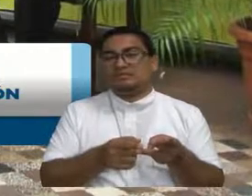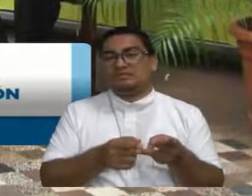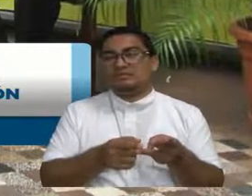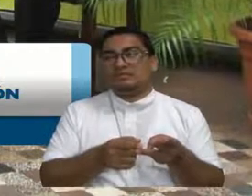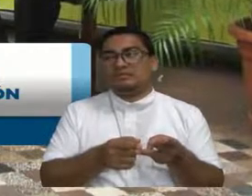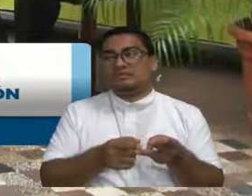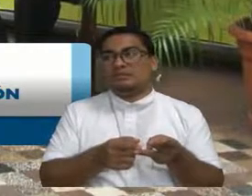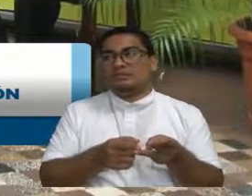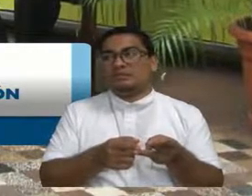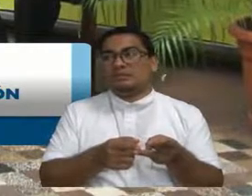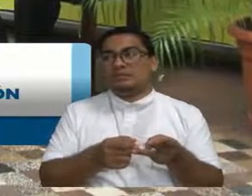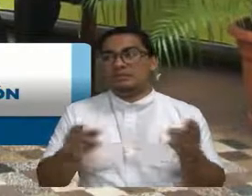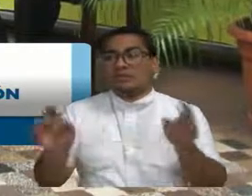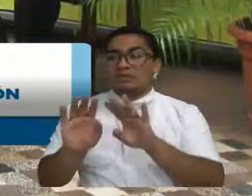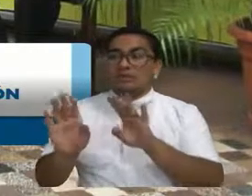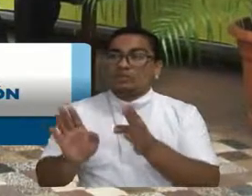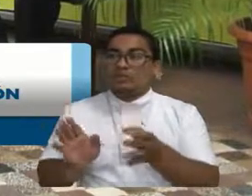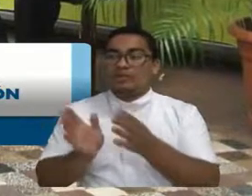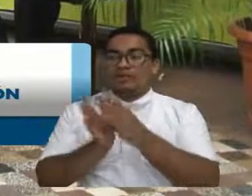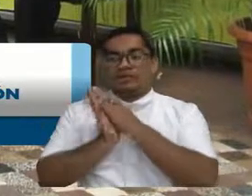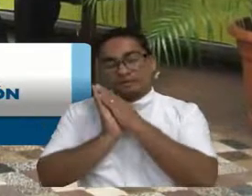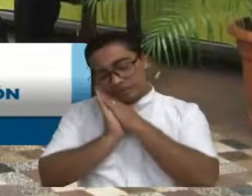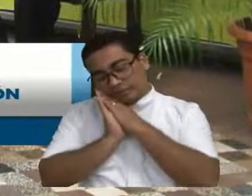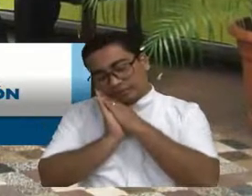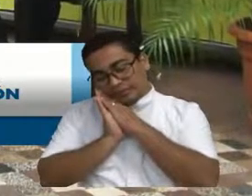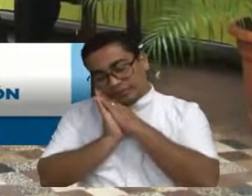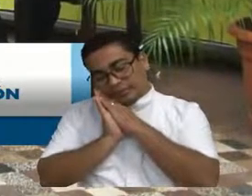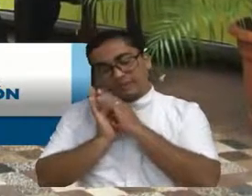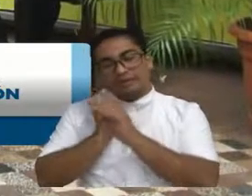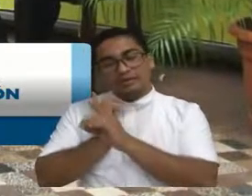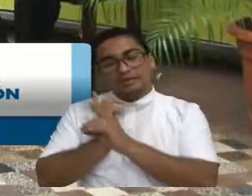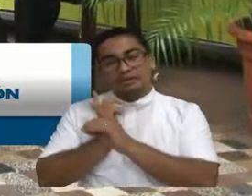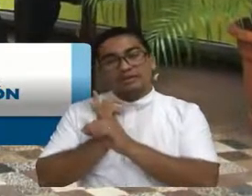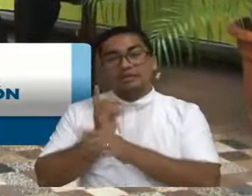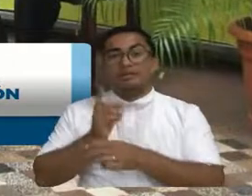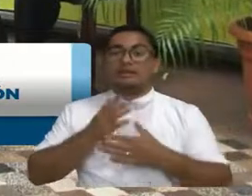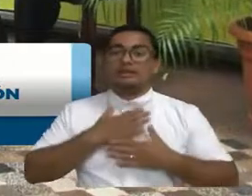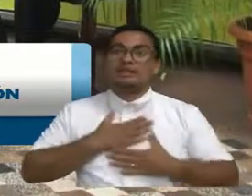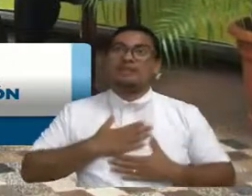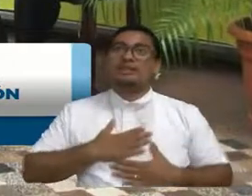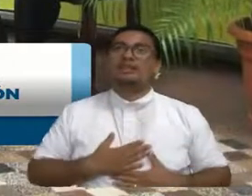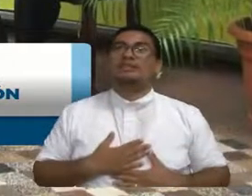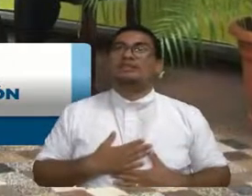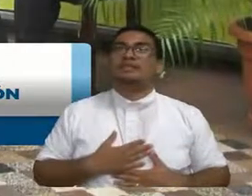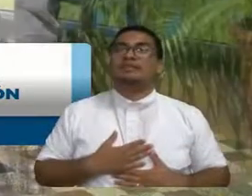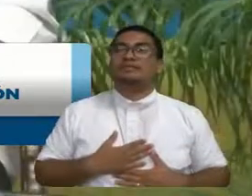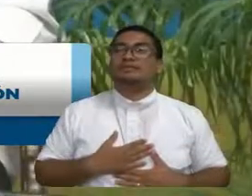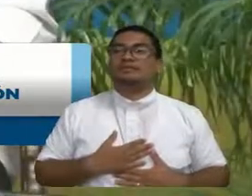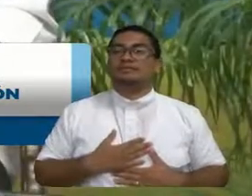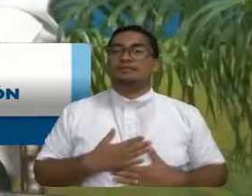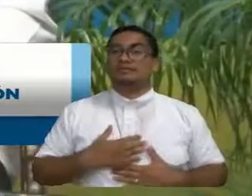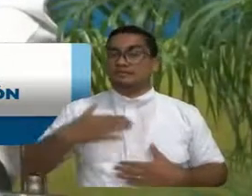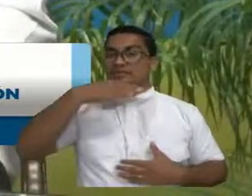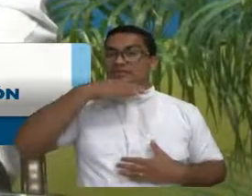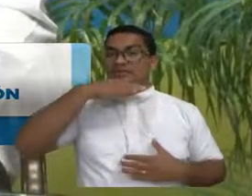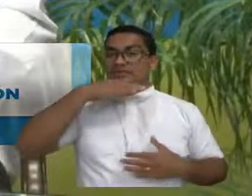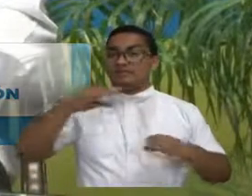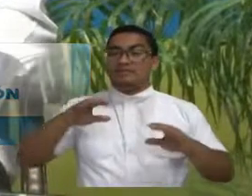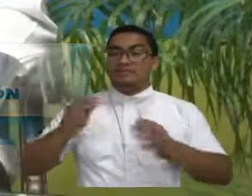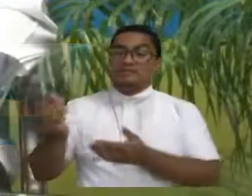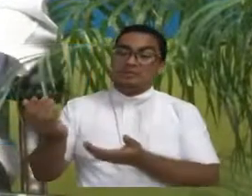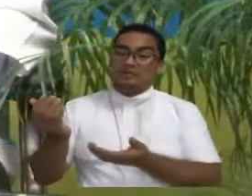dormir lo necesario, descansar. Las 8 horas. Correcto, descansar. Pero esto sabemos que es difícil cuando hay un